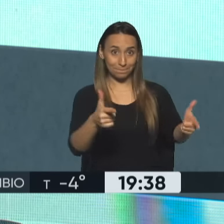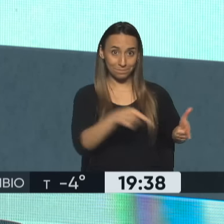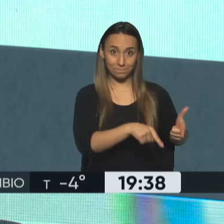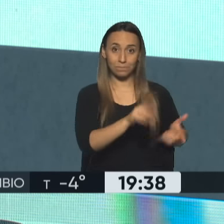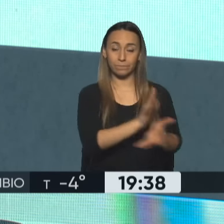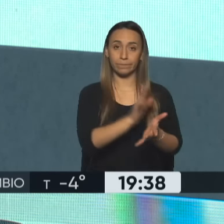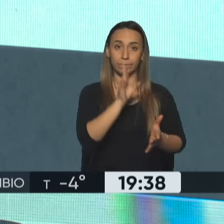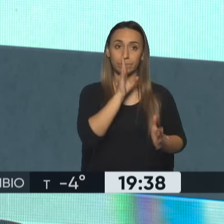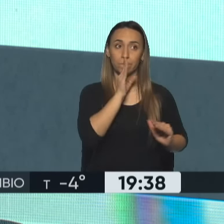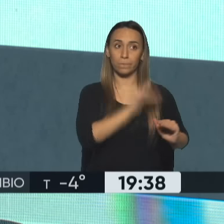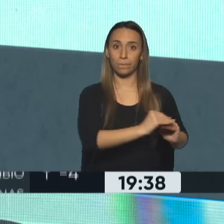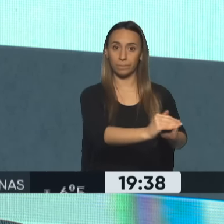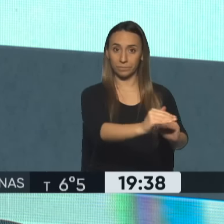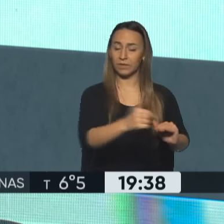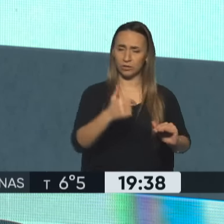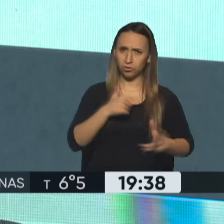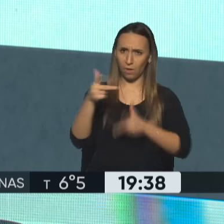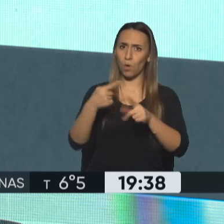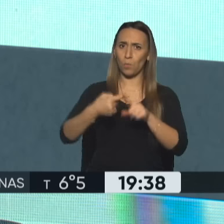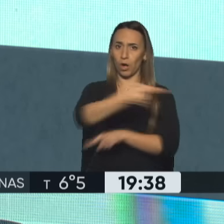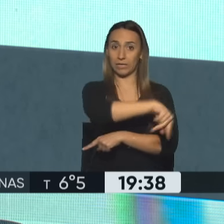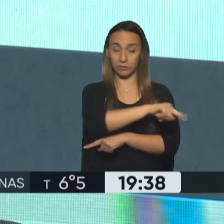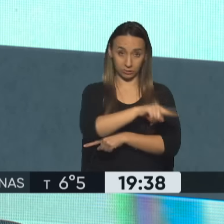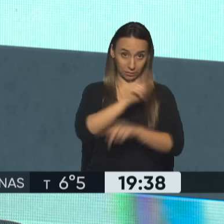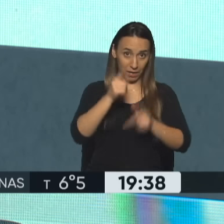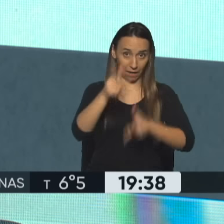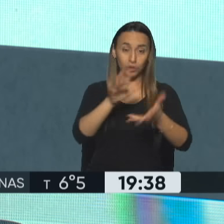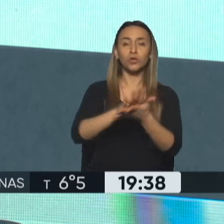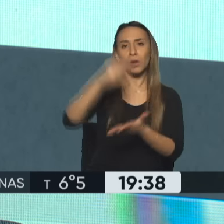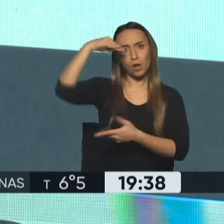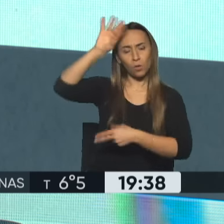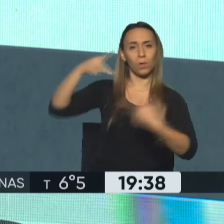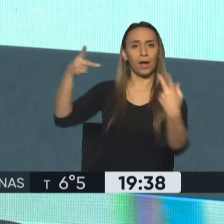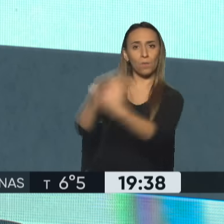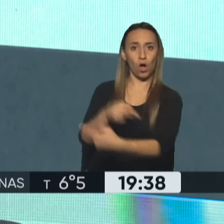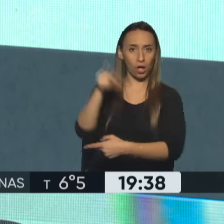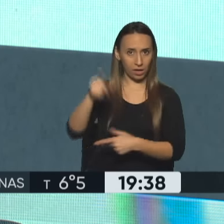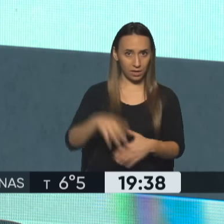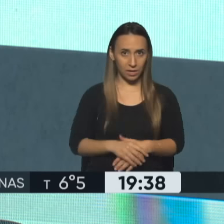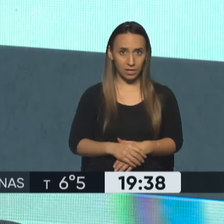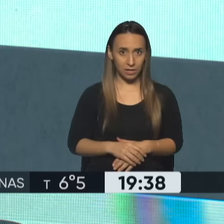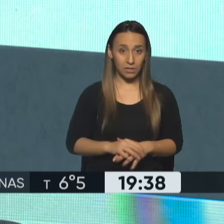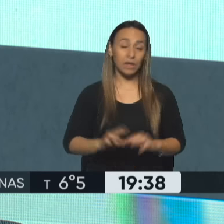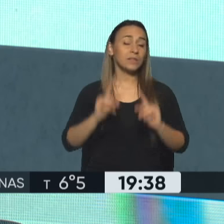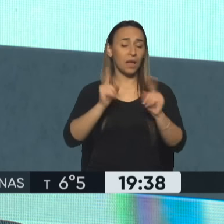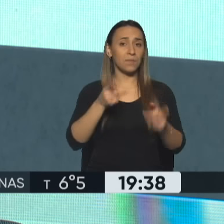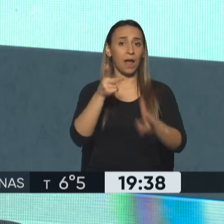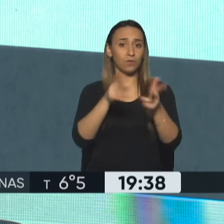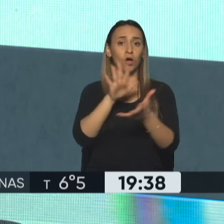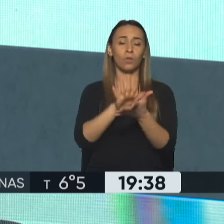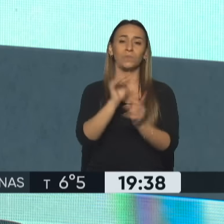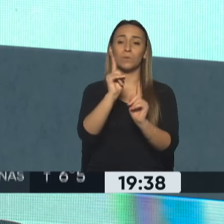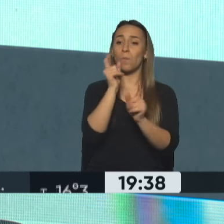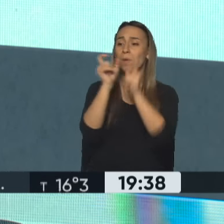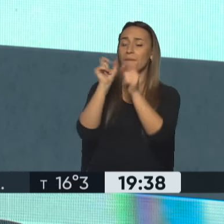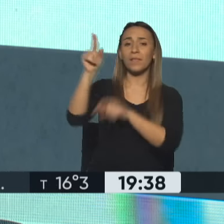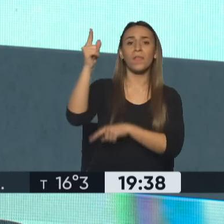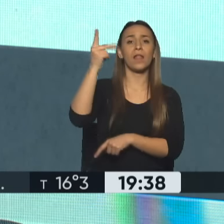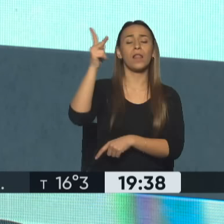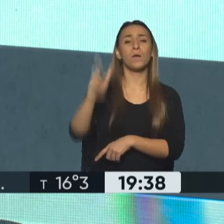remarcando una cuba encerrada en un bloqueo no sólo remitiendo a palabras del papa